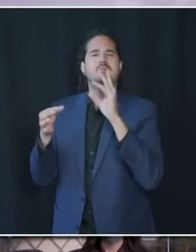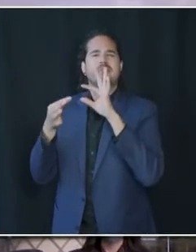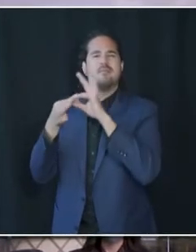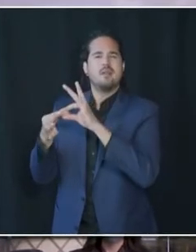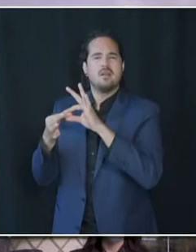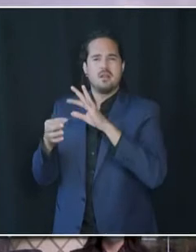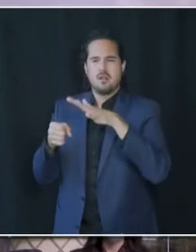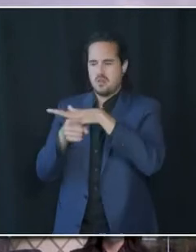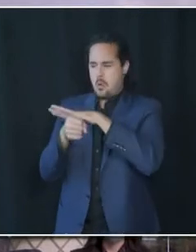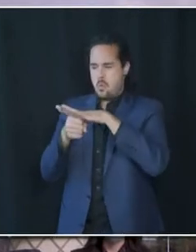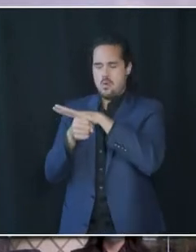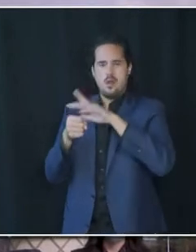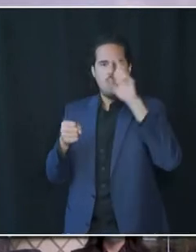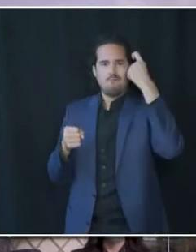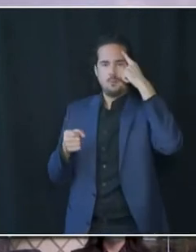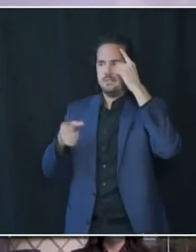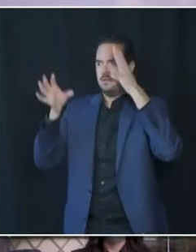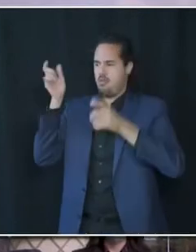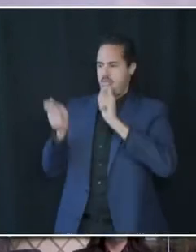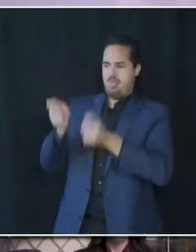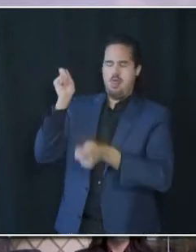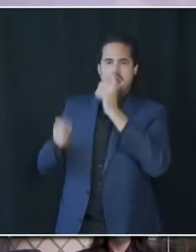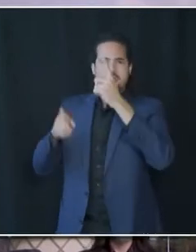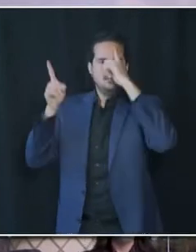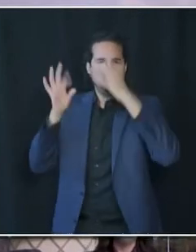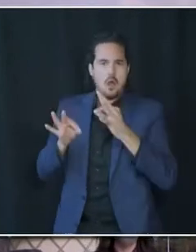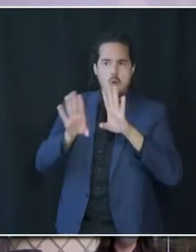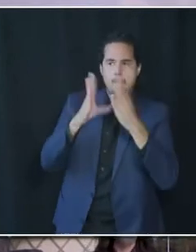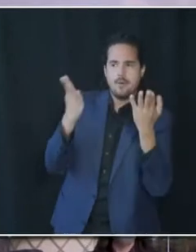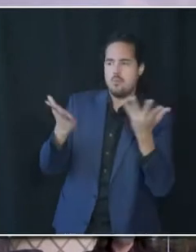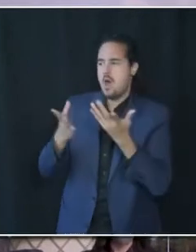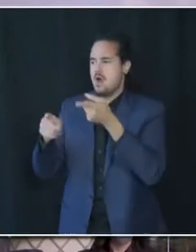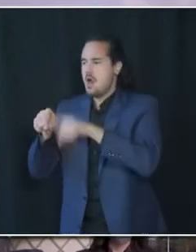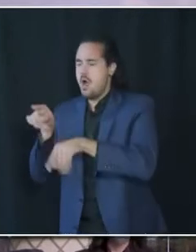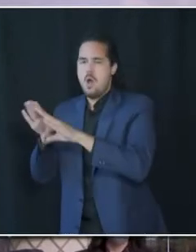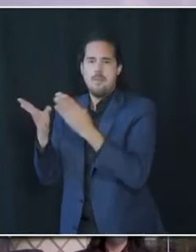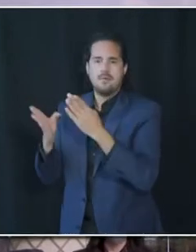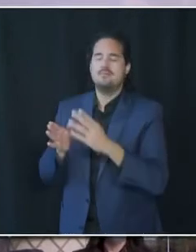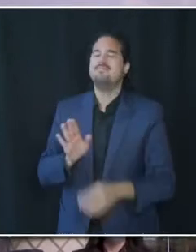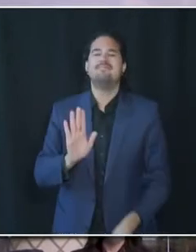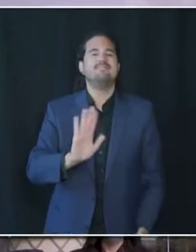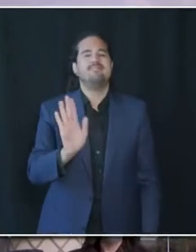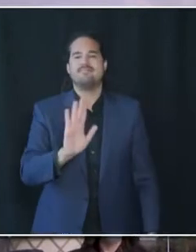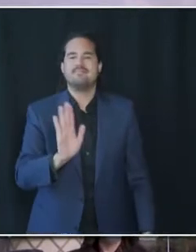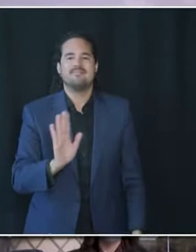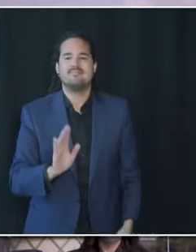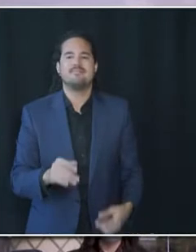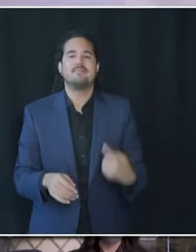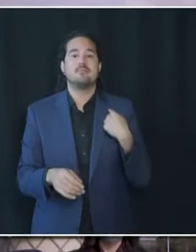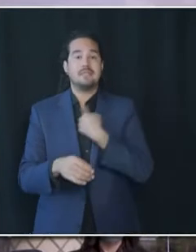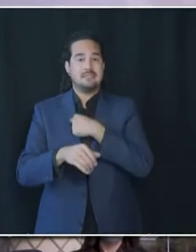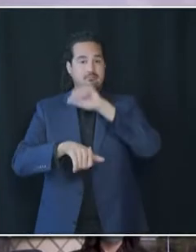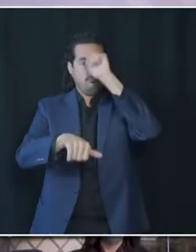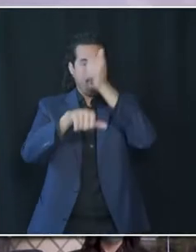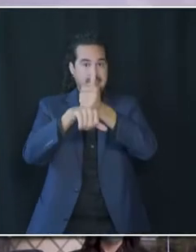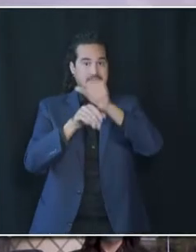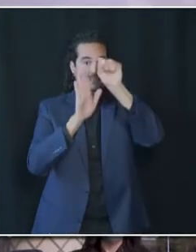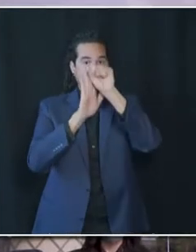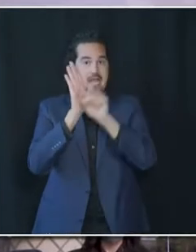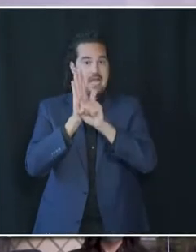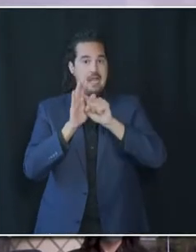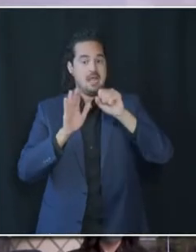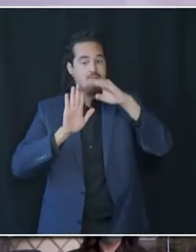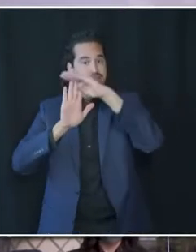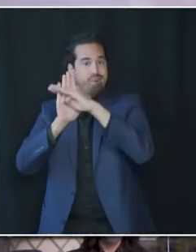gobiernos locales actuar por su propia cuenta lo incluimos en la estructura estatal por cierto el